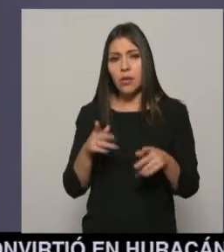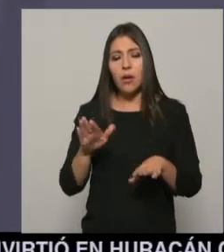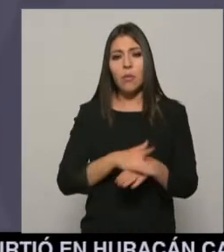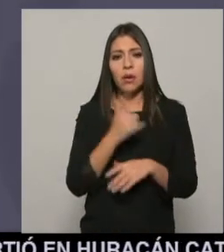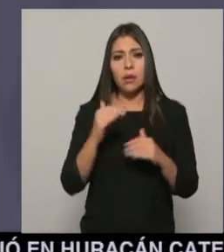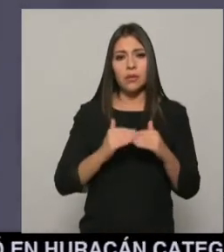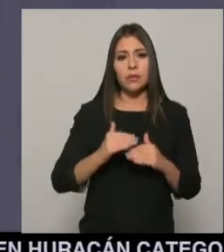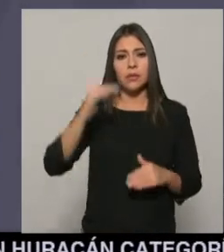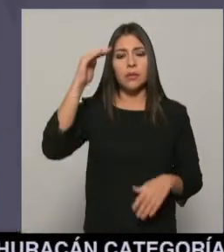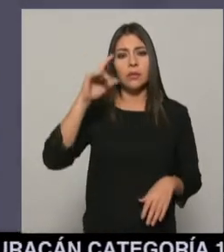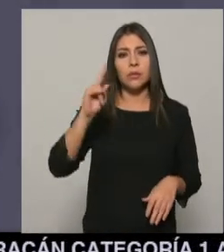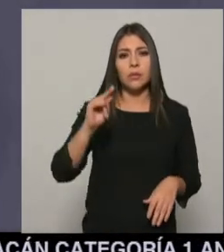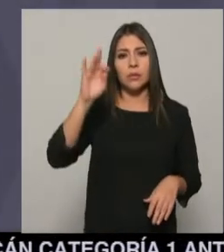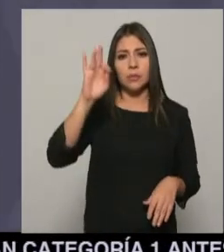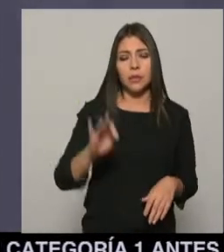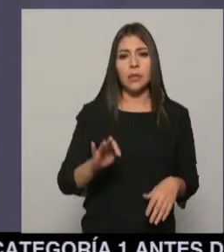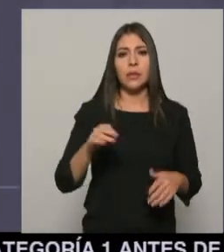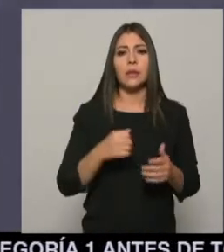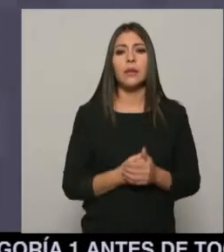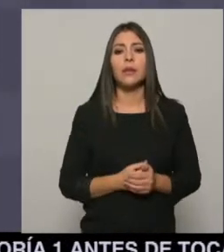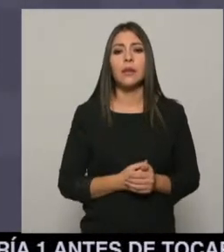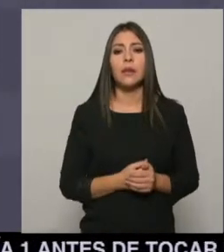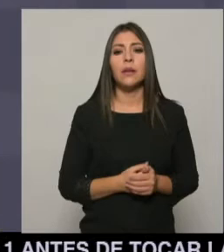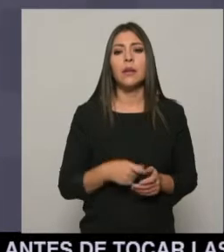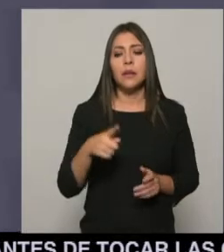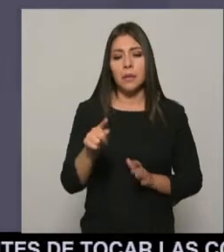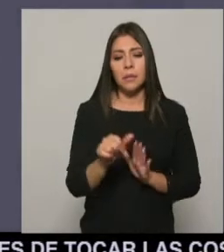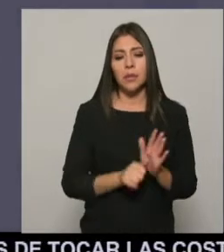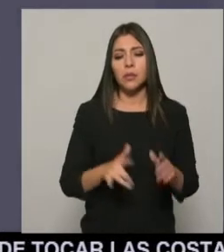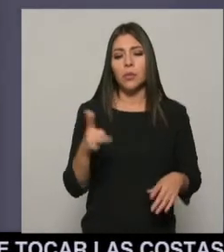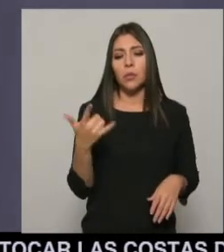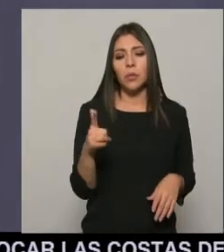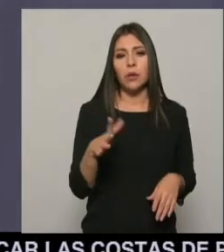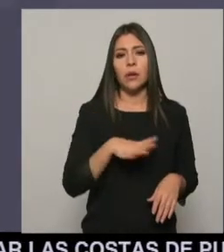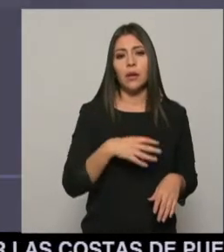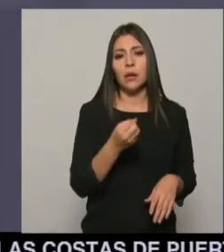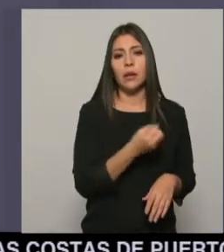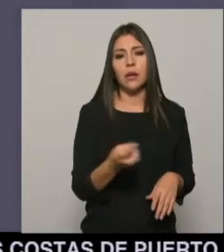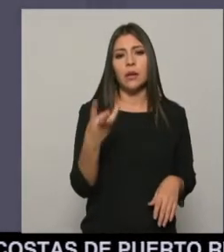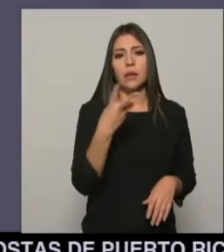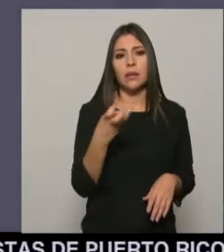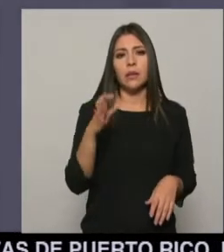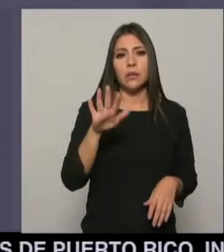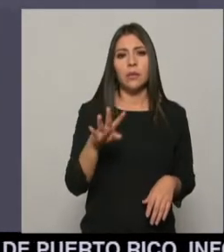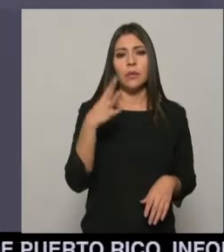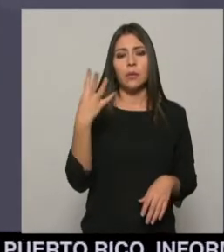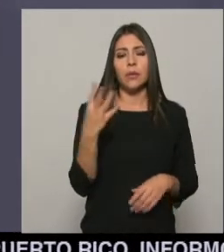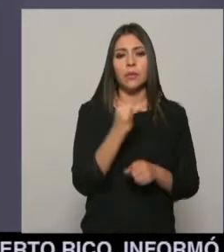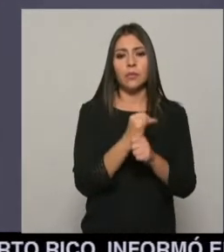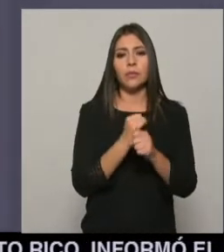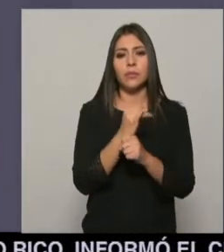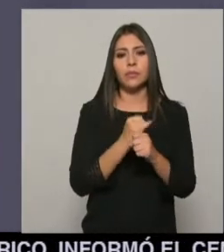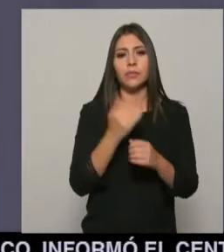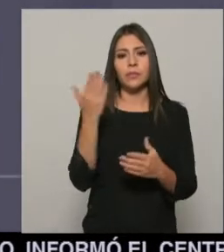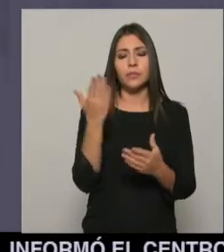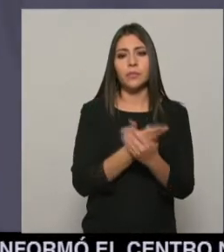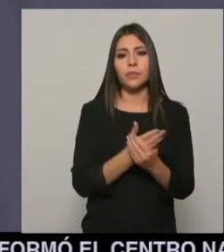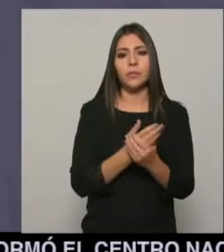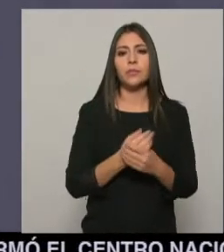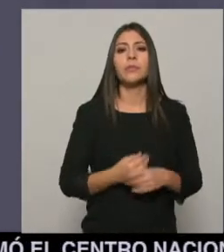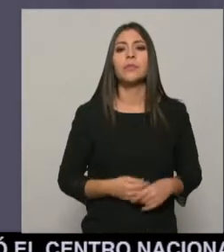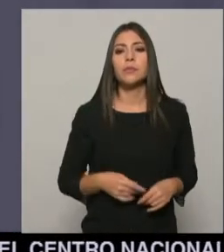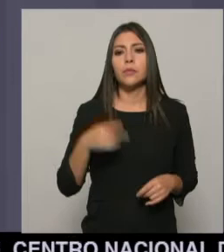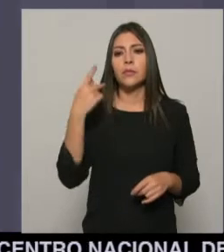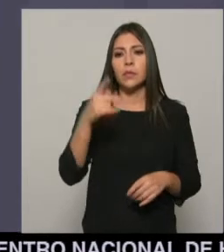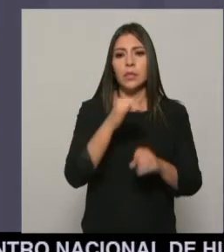hasta un 80%. En el mes de julio tan solo se abrieron 354 carpetas de investigación, datos de la